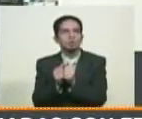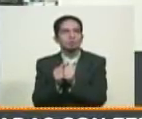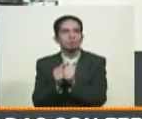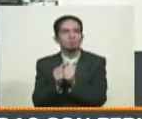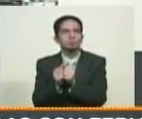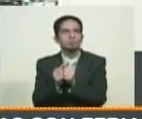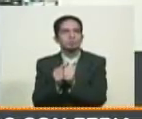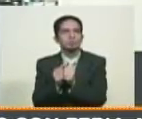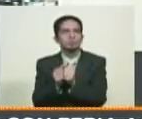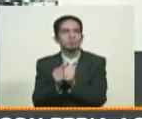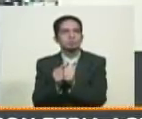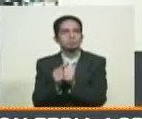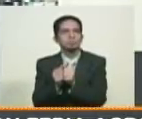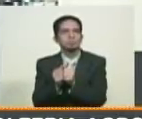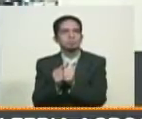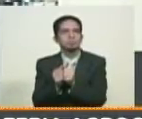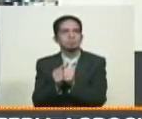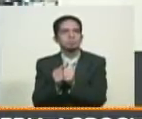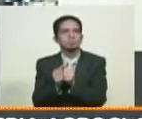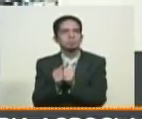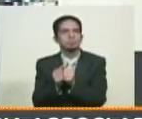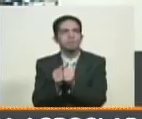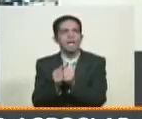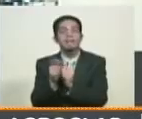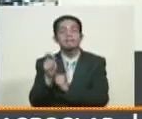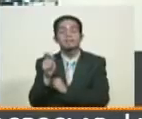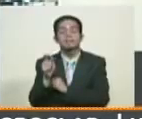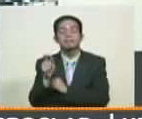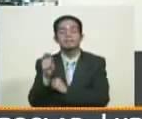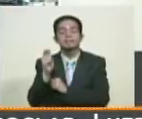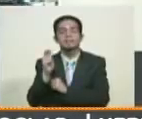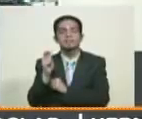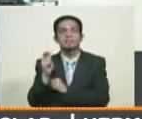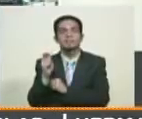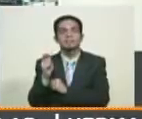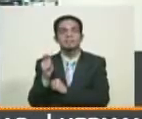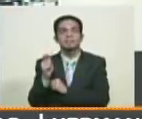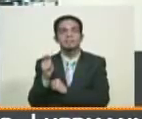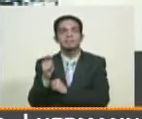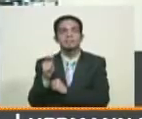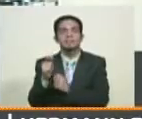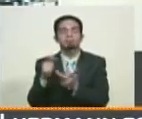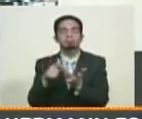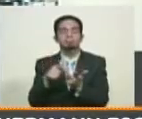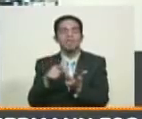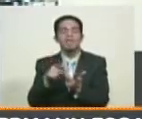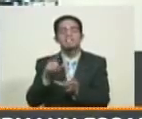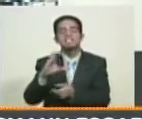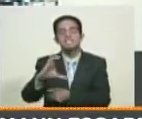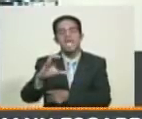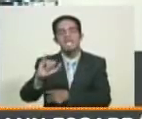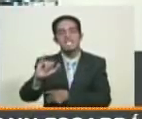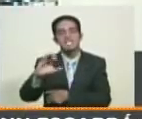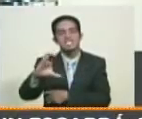justicia que está trabajando con nosotros, en este caso DIGESINSA y CPC,